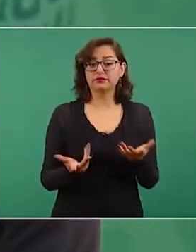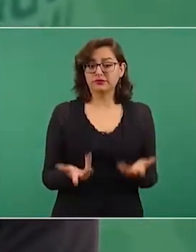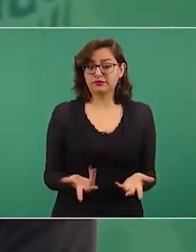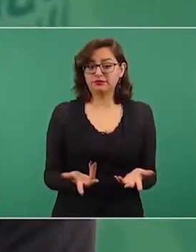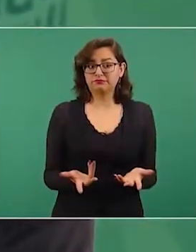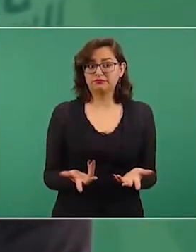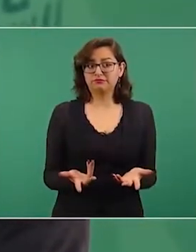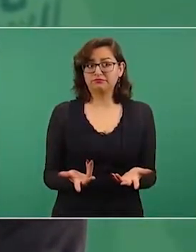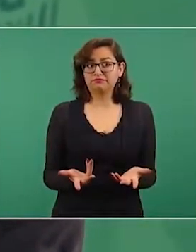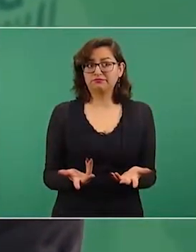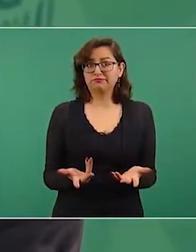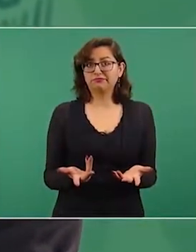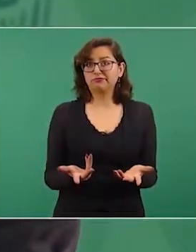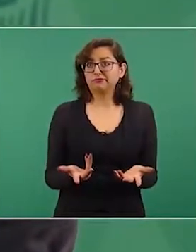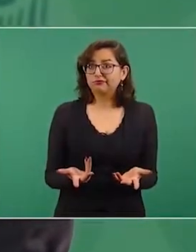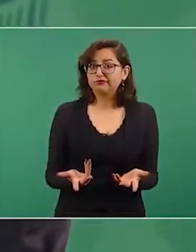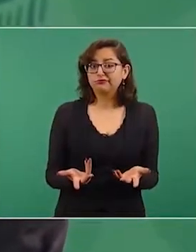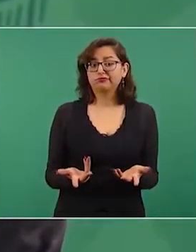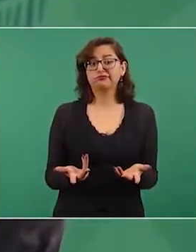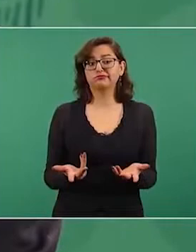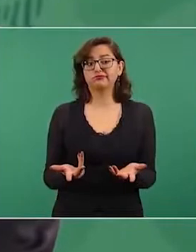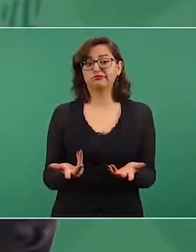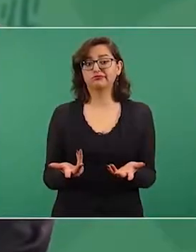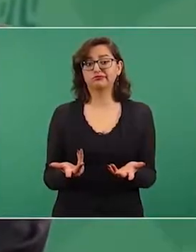no sea